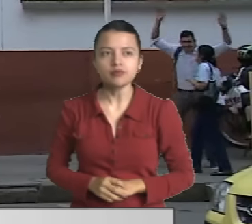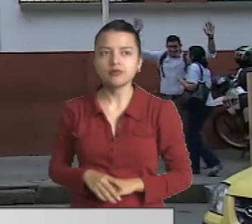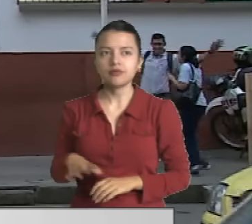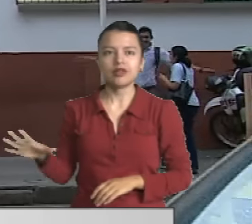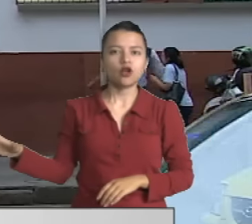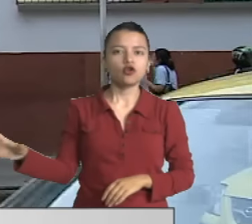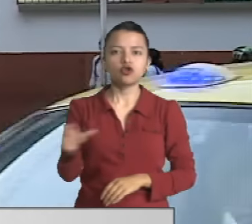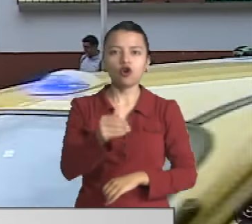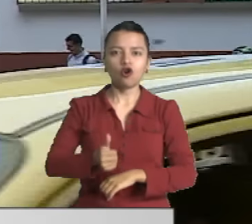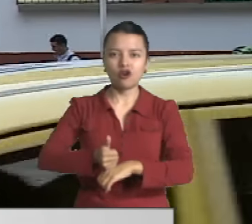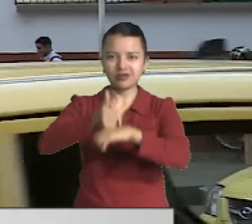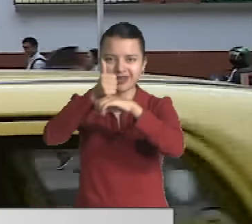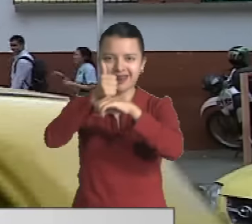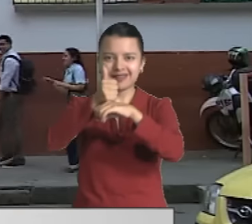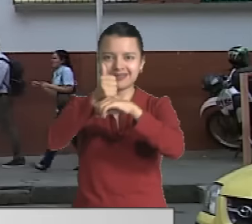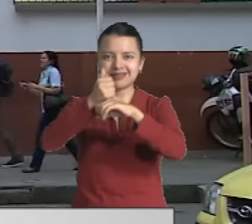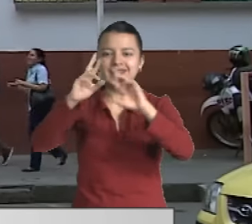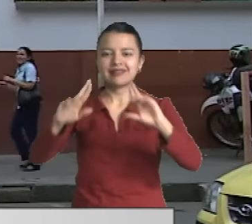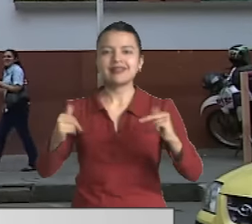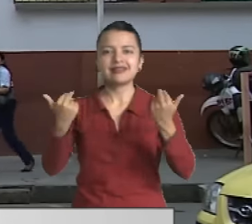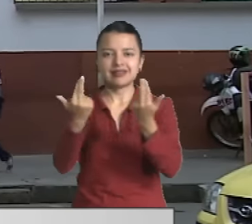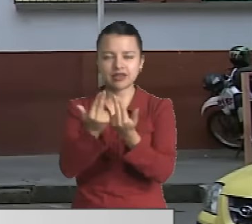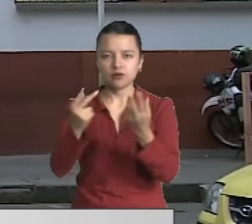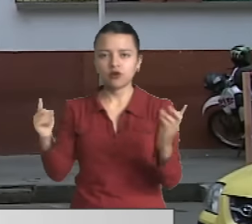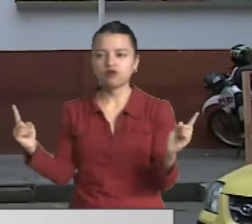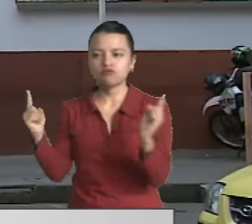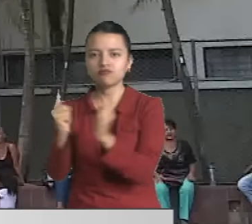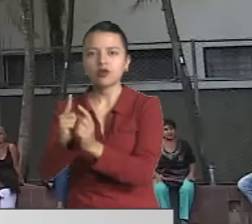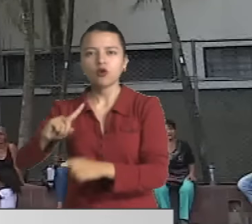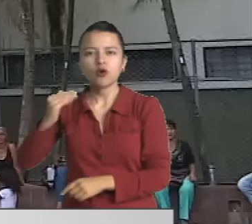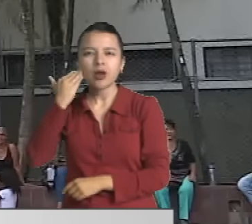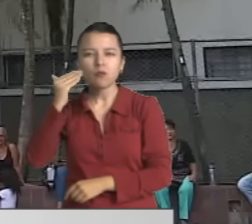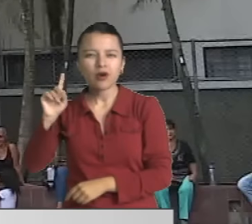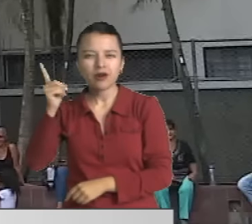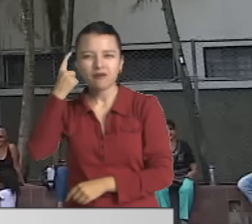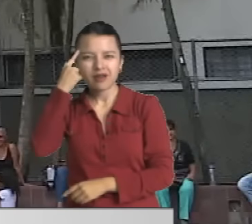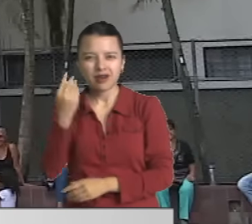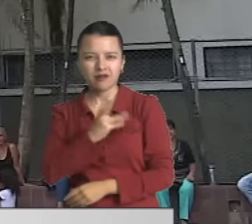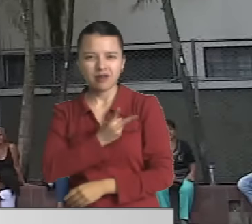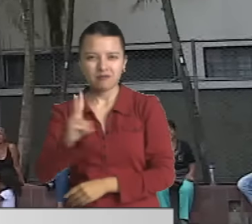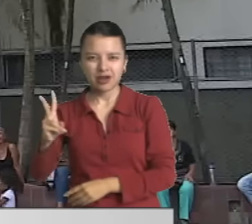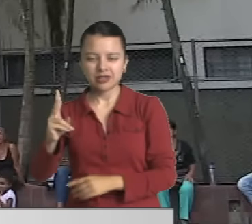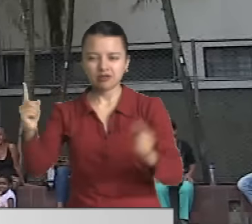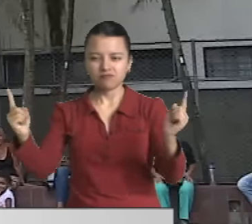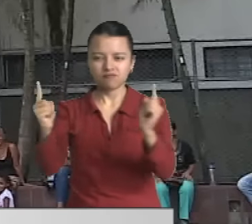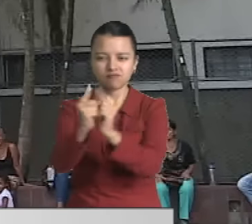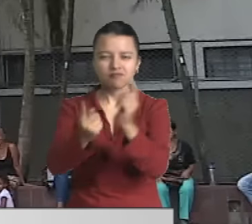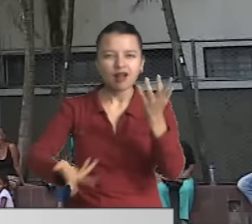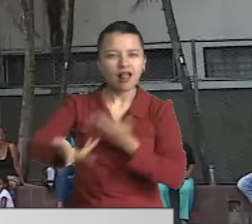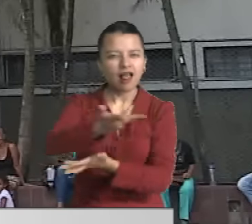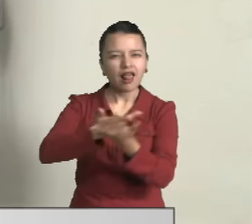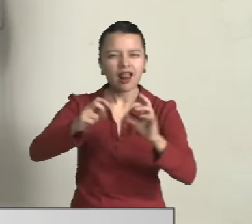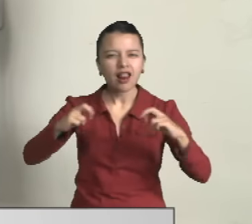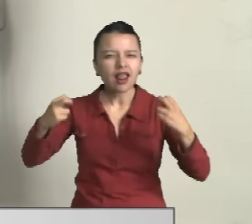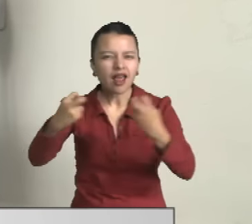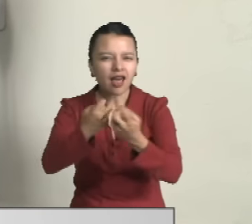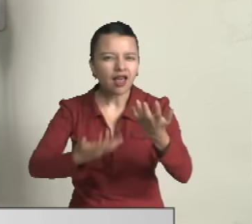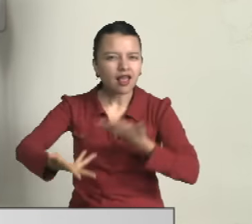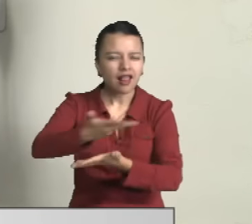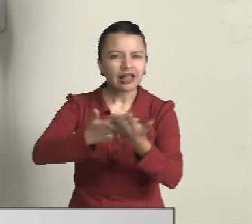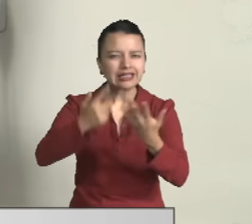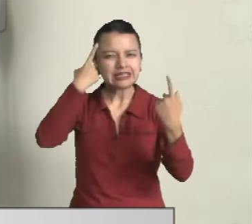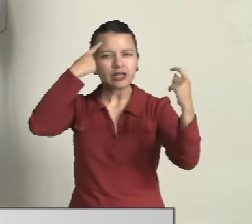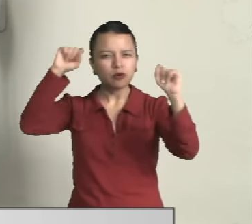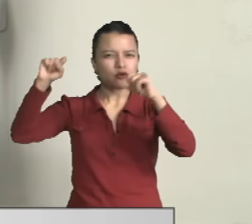Valle del Cauca se reunieron con la gobernadora Dilian Francisca Toro con el fin de manifestarle su preocupación por el futuro de la salud de los vallecaucanos, que